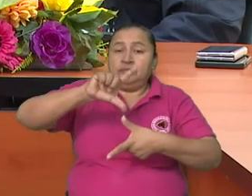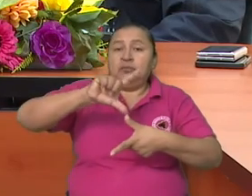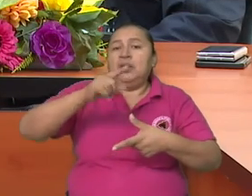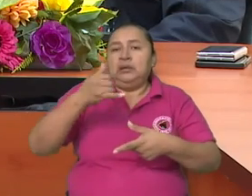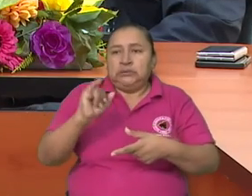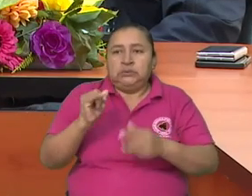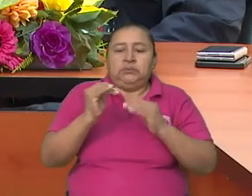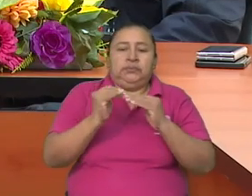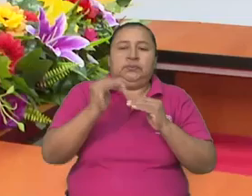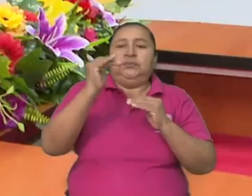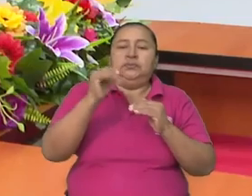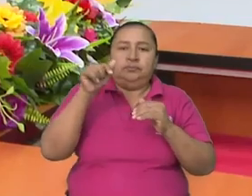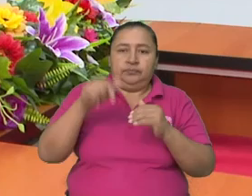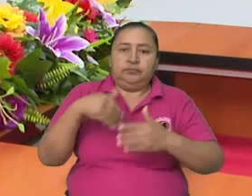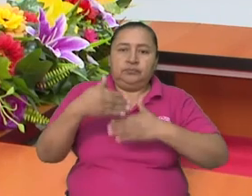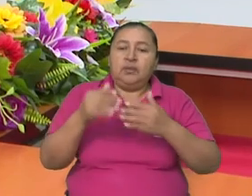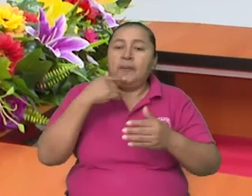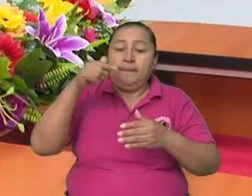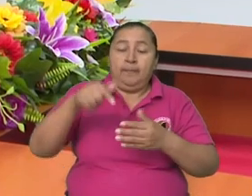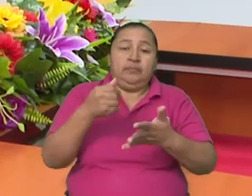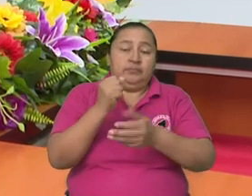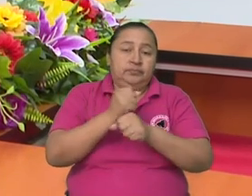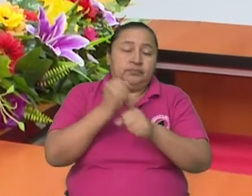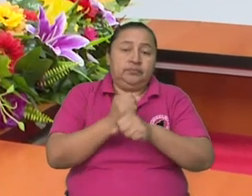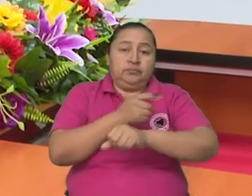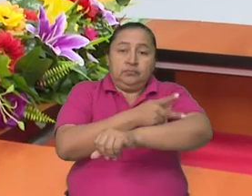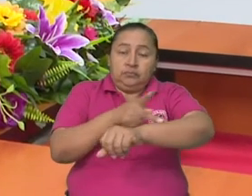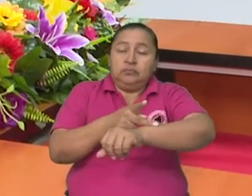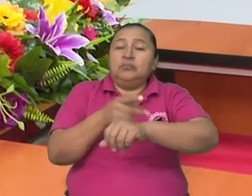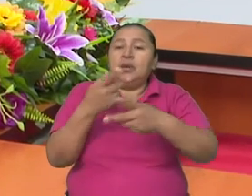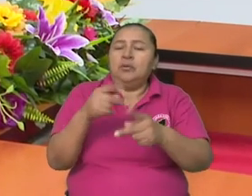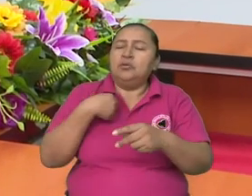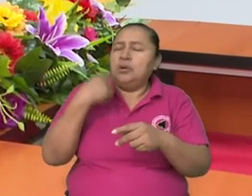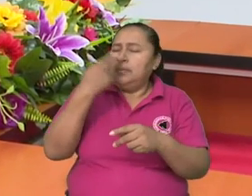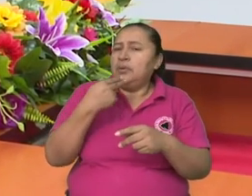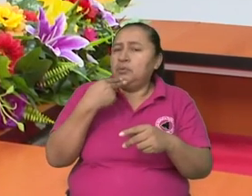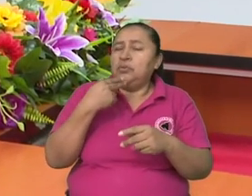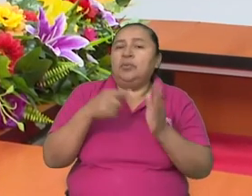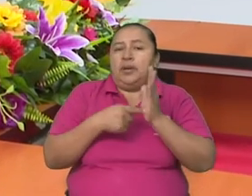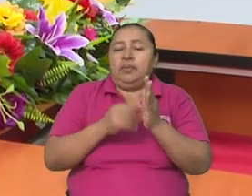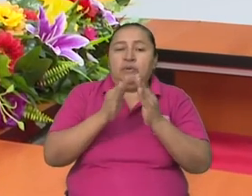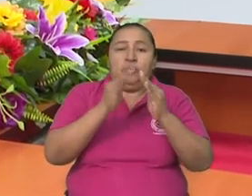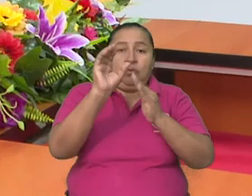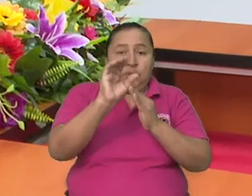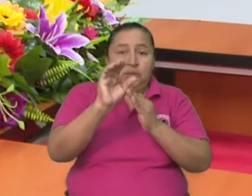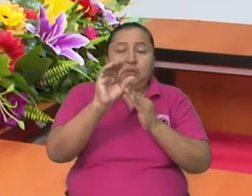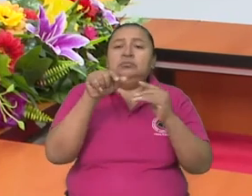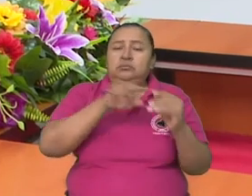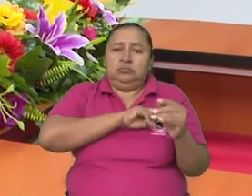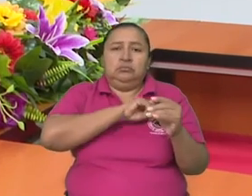obviamente pasamos por ese trámite de portuario. Ahí le consulto a partir de, por ejemplo, Corinto. Entendemos que también